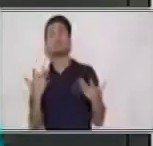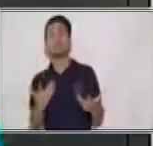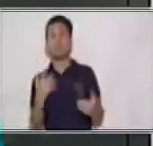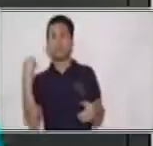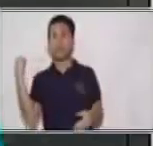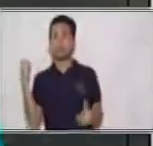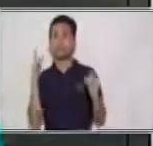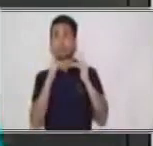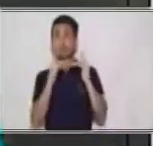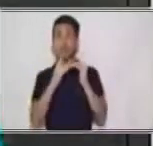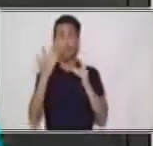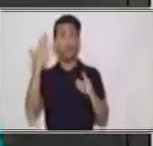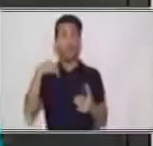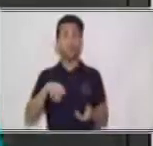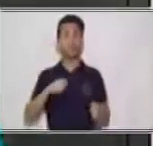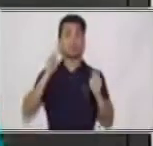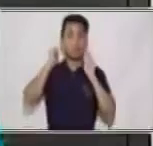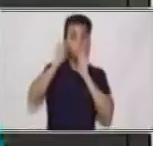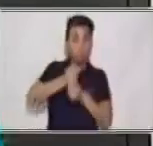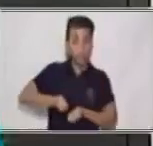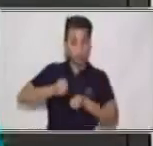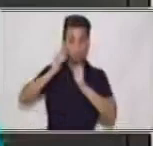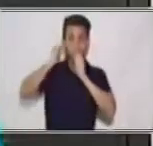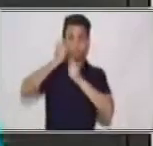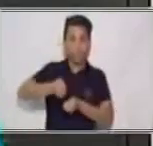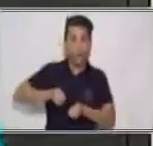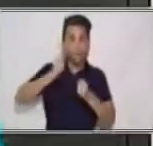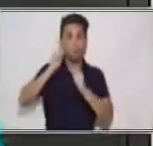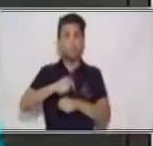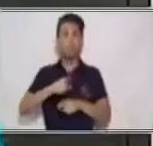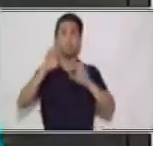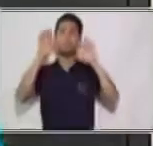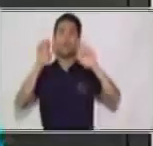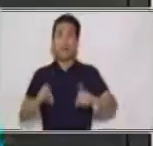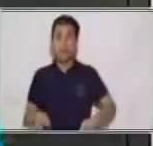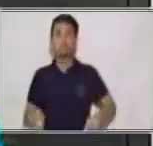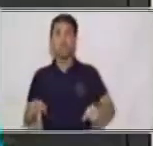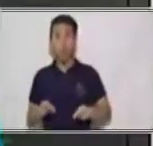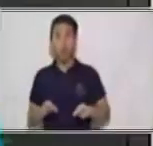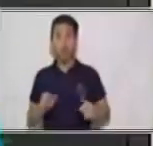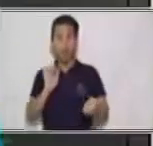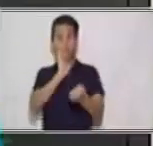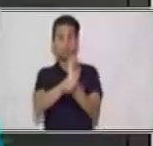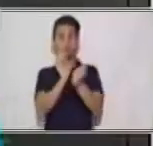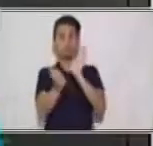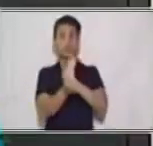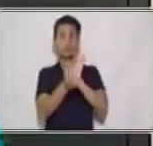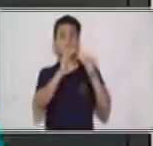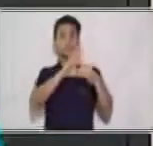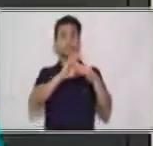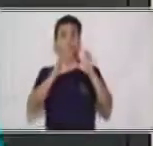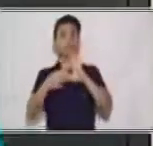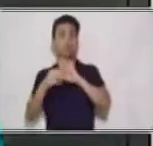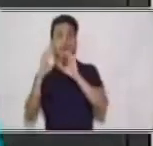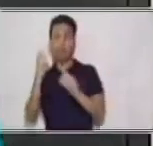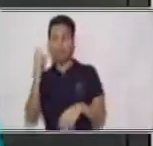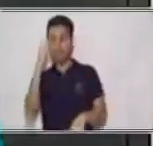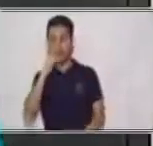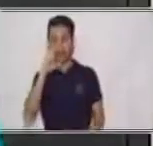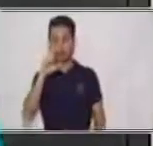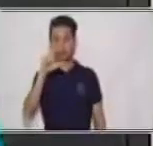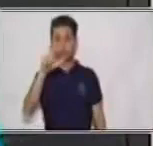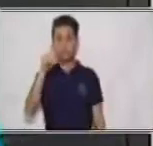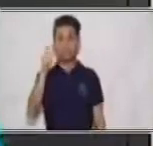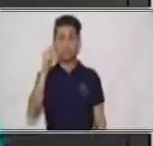habían construido esclavos en específico, incas, ¿verdad? Pero resulta que existía un capataz y el capataz era